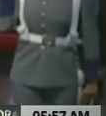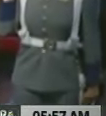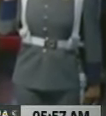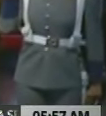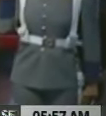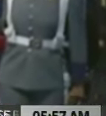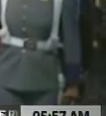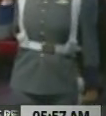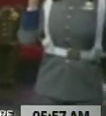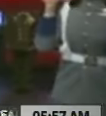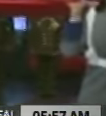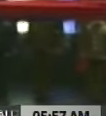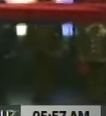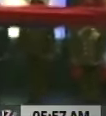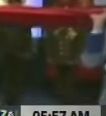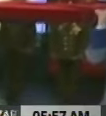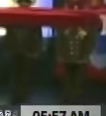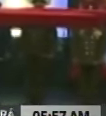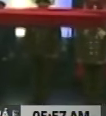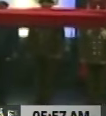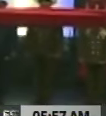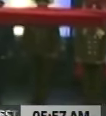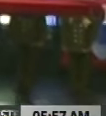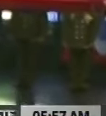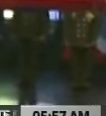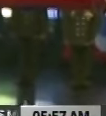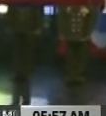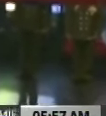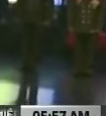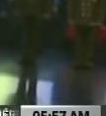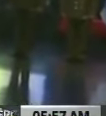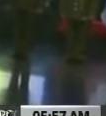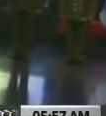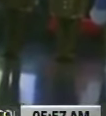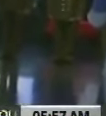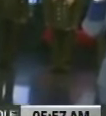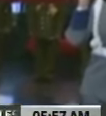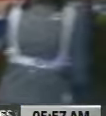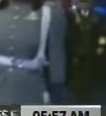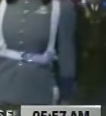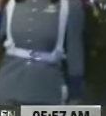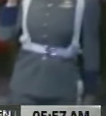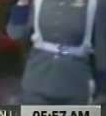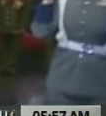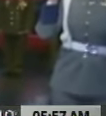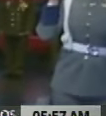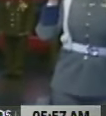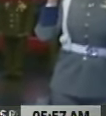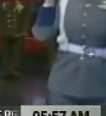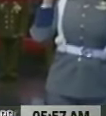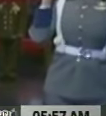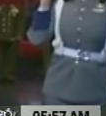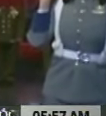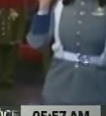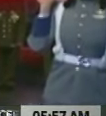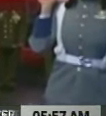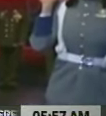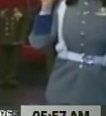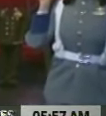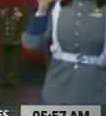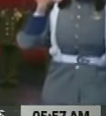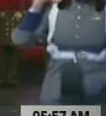está desplegado para rendirle digno tributo a Ezequiel Zamora cuando se cumplen 200 años de su nacimiento. Allí donde